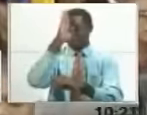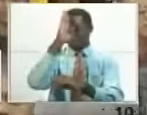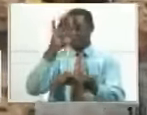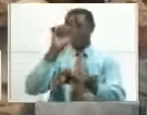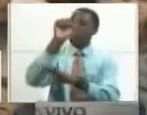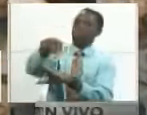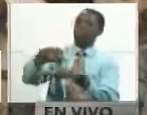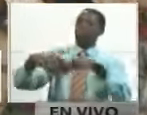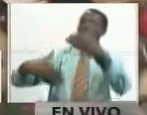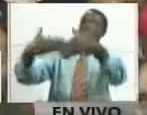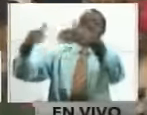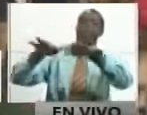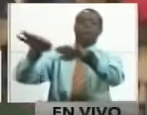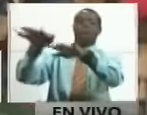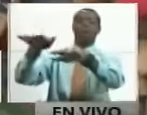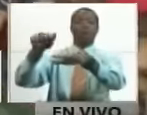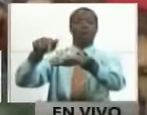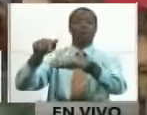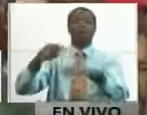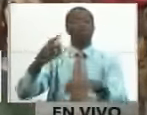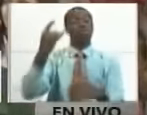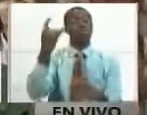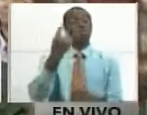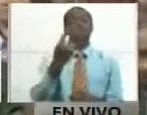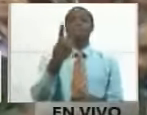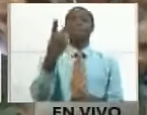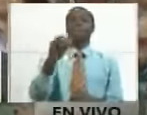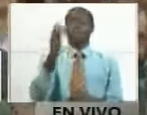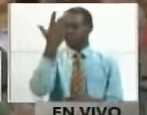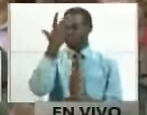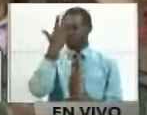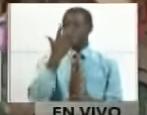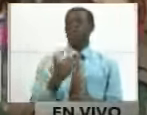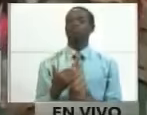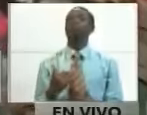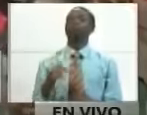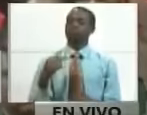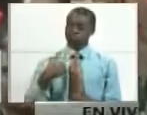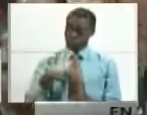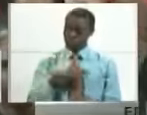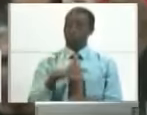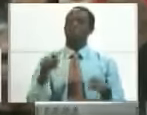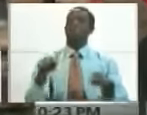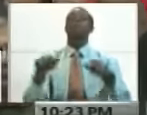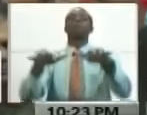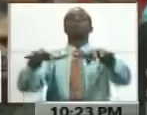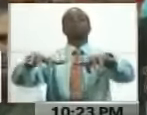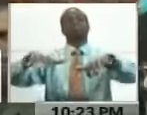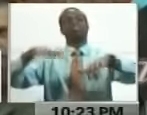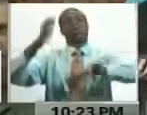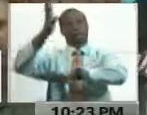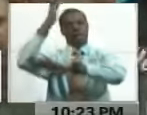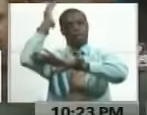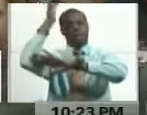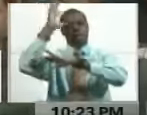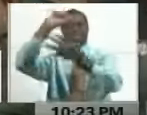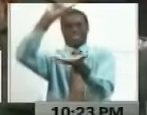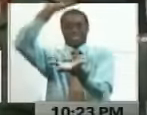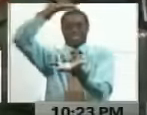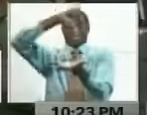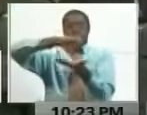pueblo soberano. Lunes 20 de febrero estaremos en el Consejo, en el Comando Central